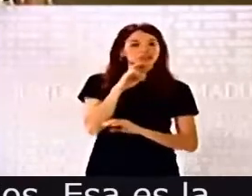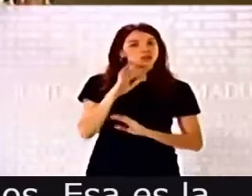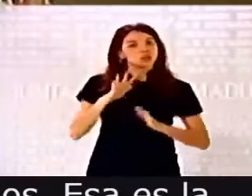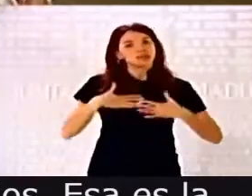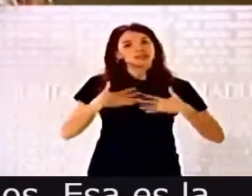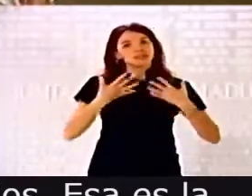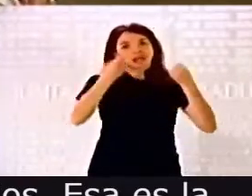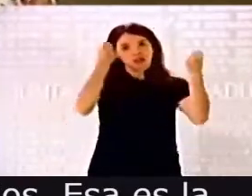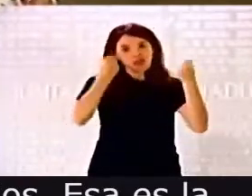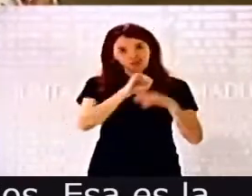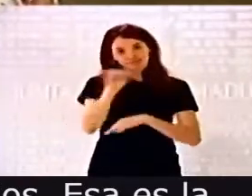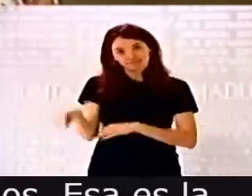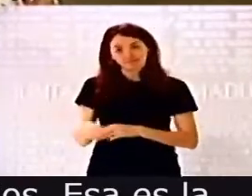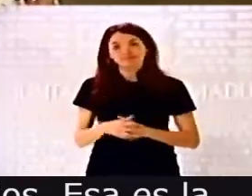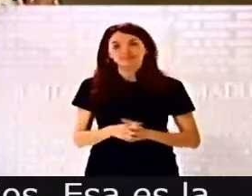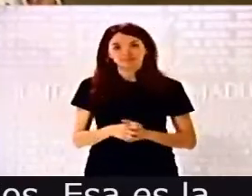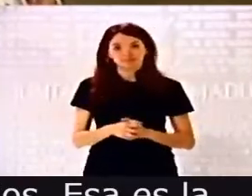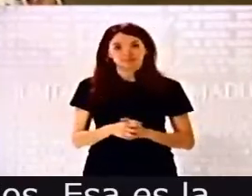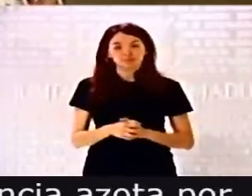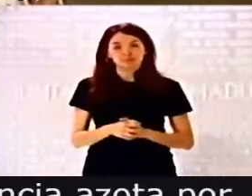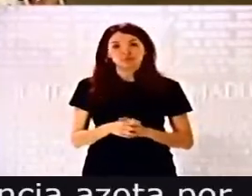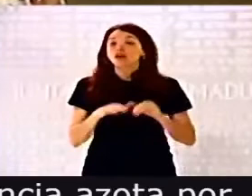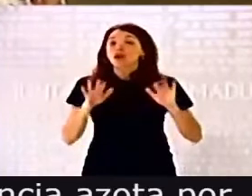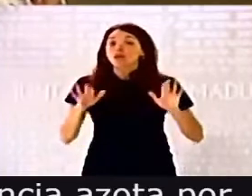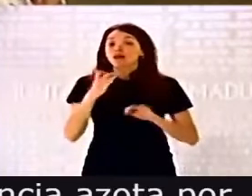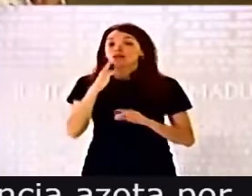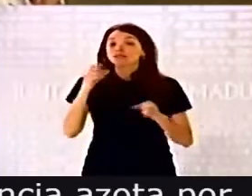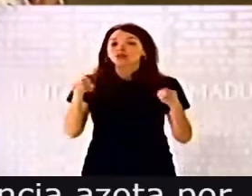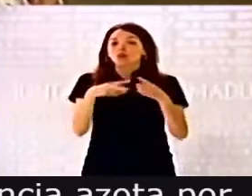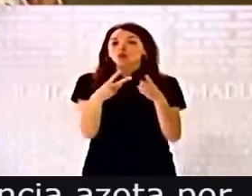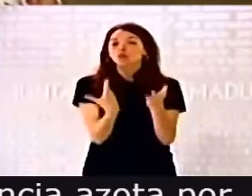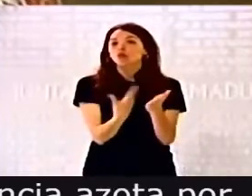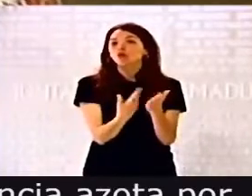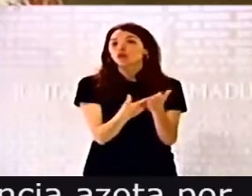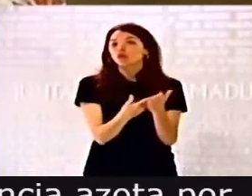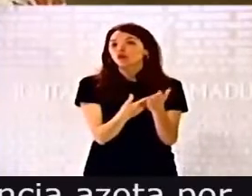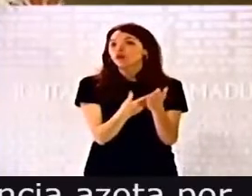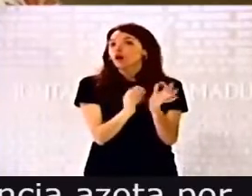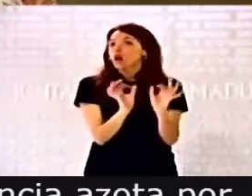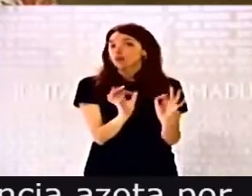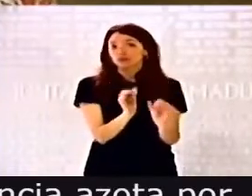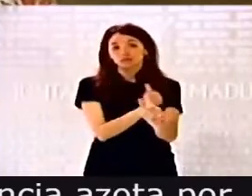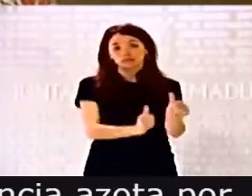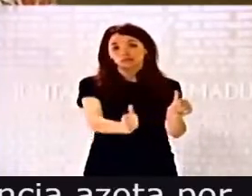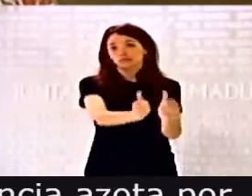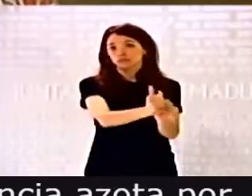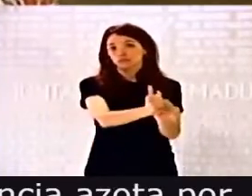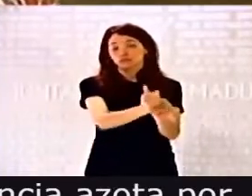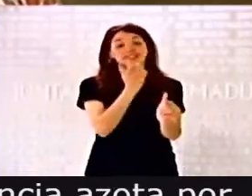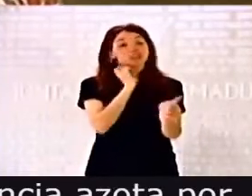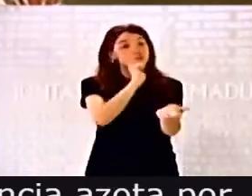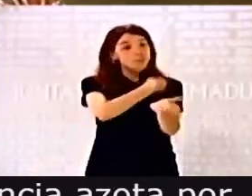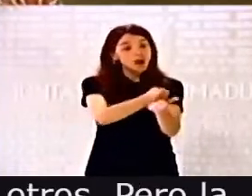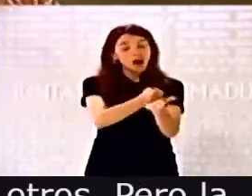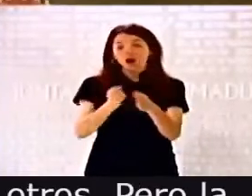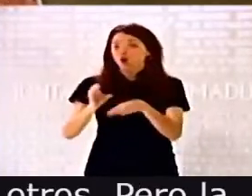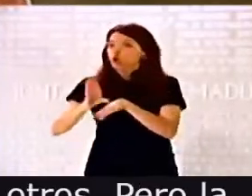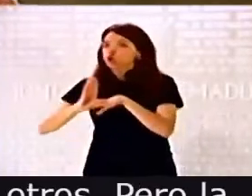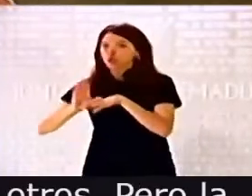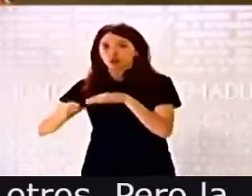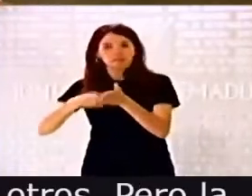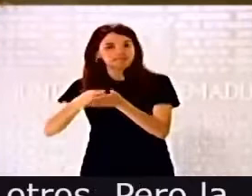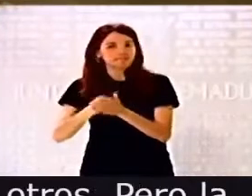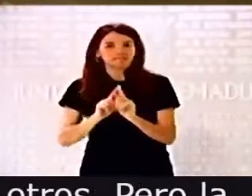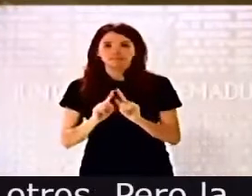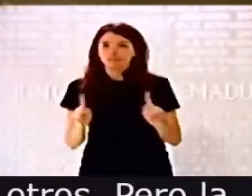que otros. Pero la máxima que lo que es asegurable no es indemnizable es lo que hay. La Consejería de Agricultura,